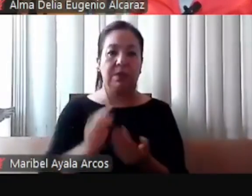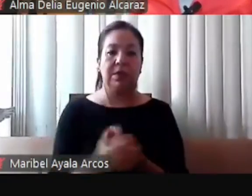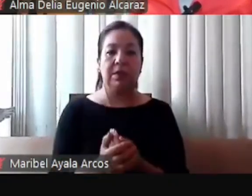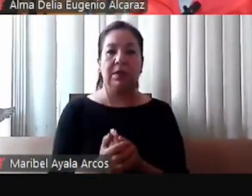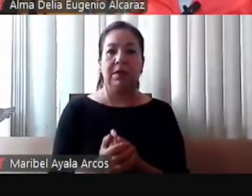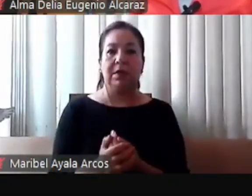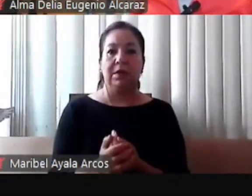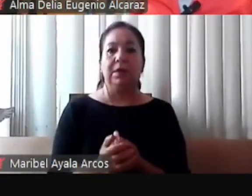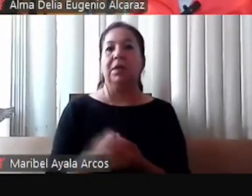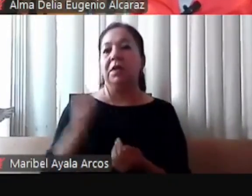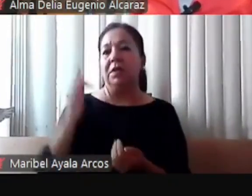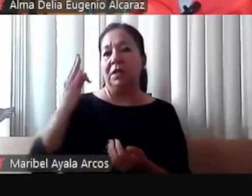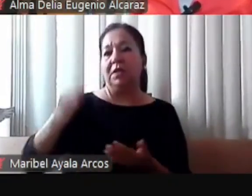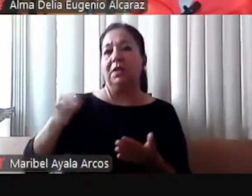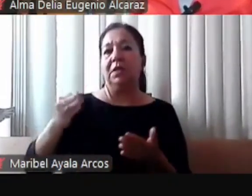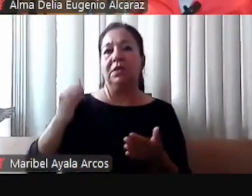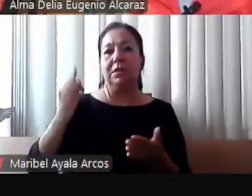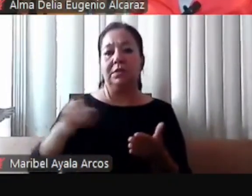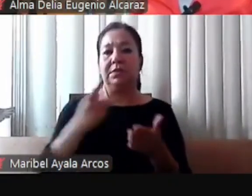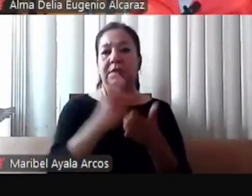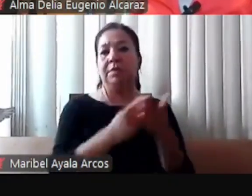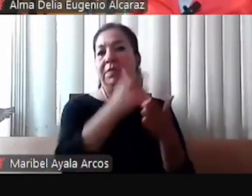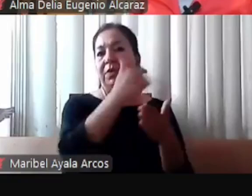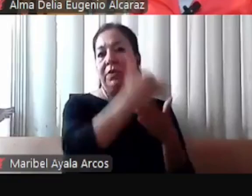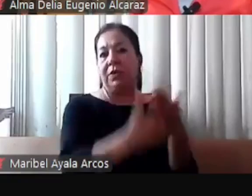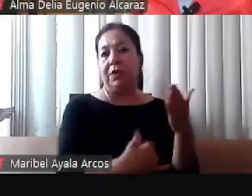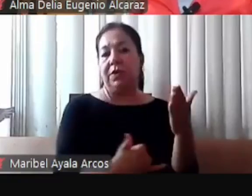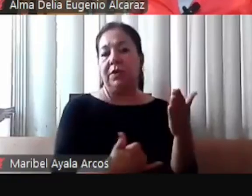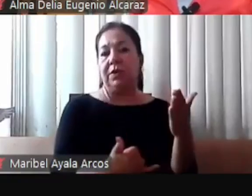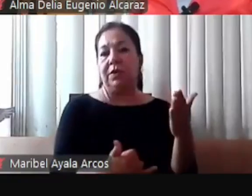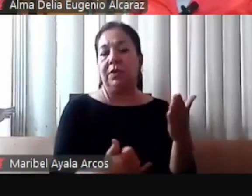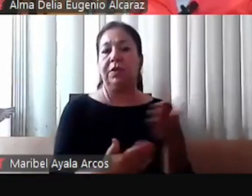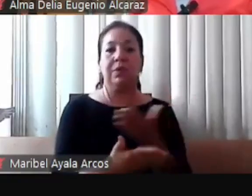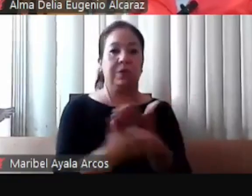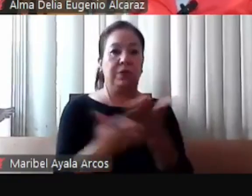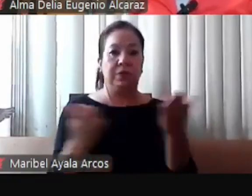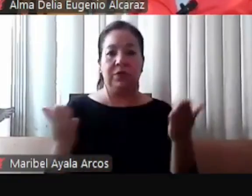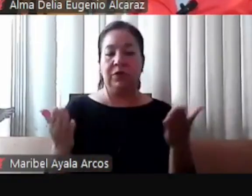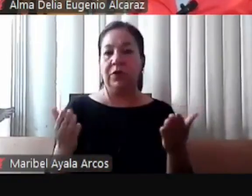A favor del proyecto. Gracias,